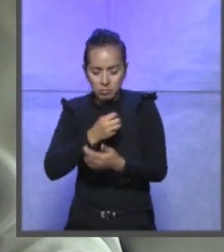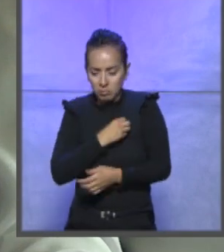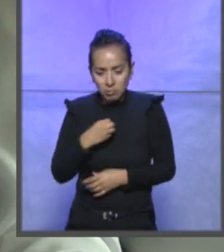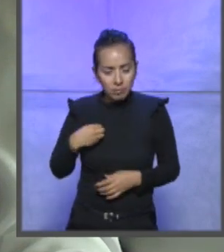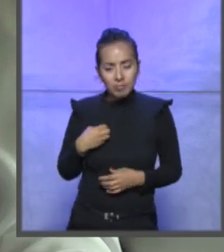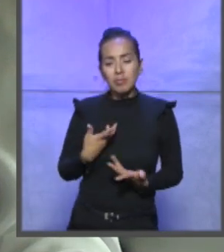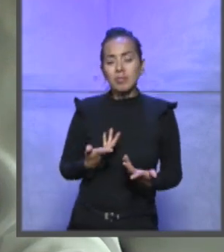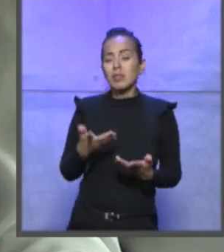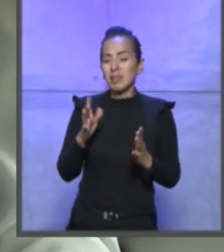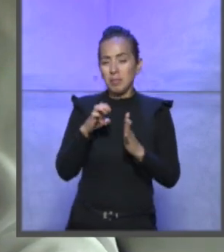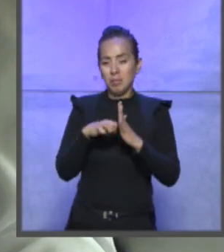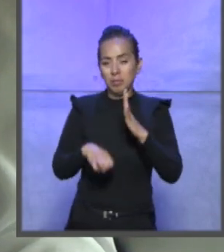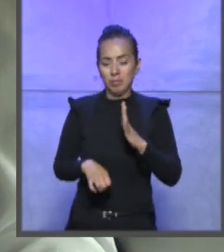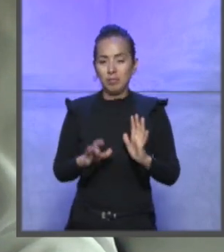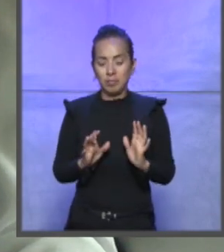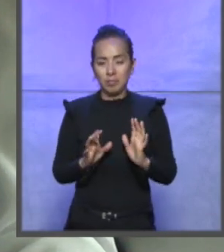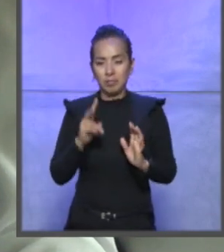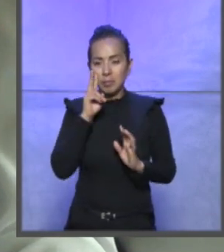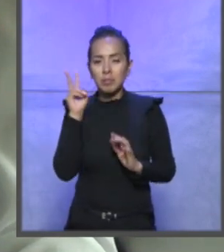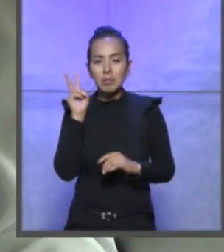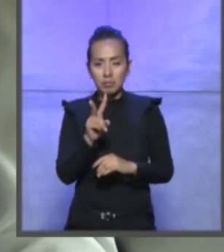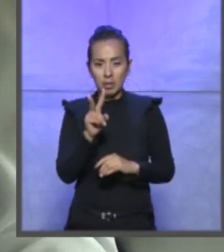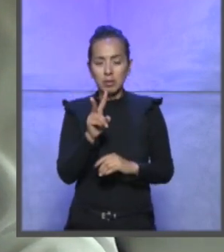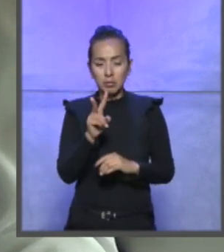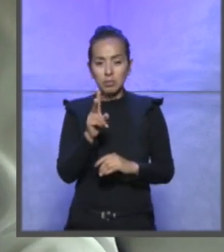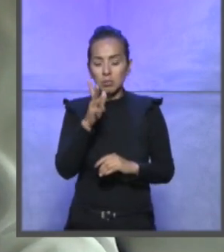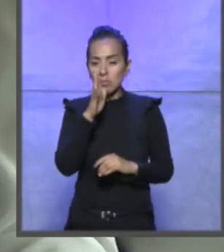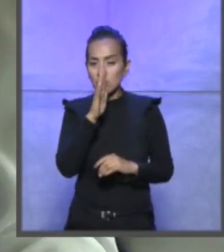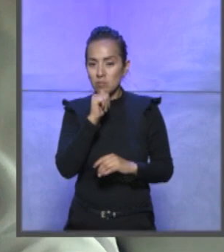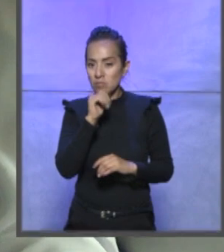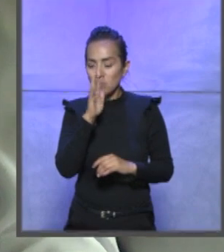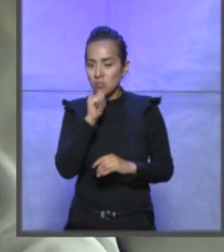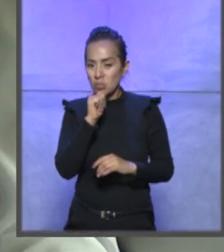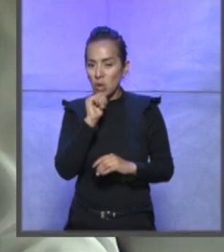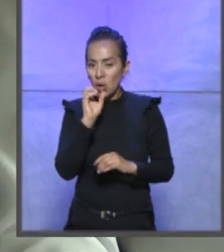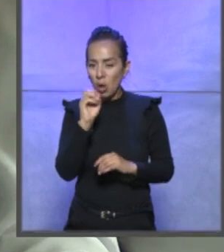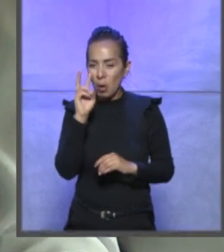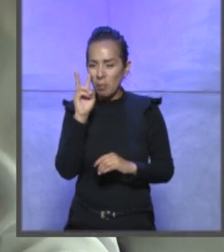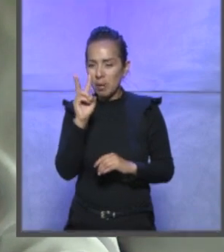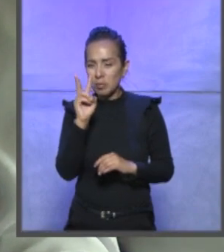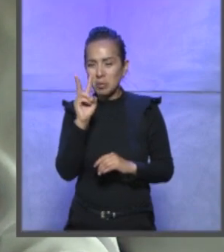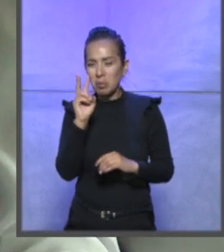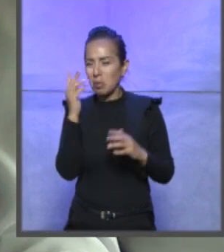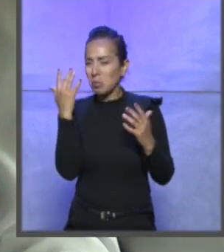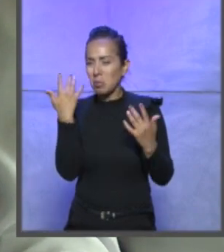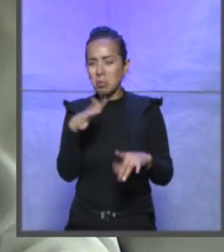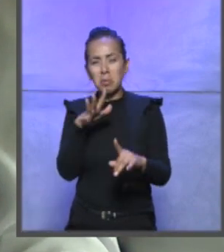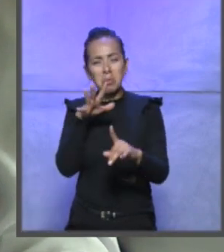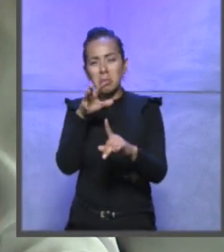por ejemplo, muchas veces vemos incapaz o lo vemos muy